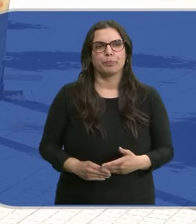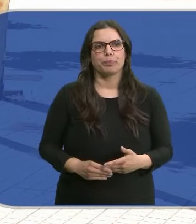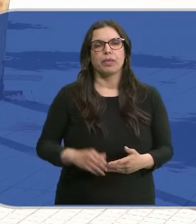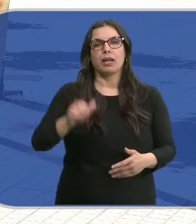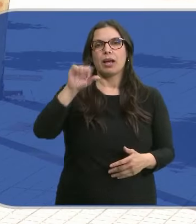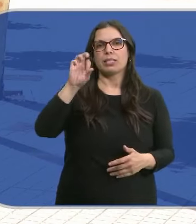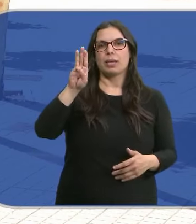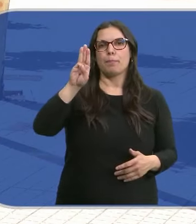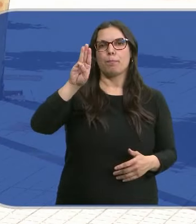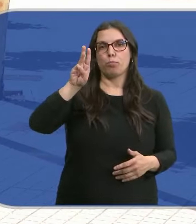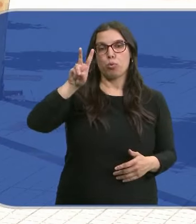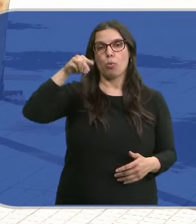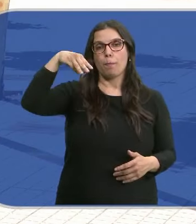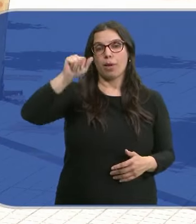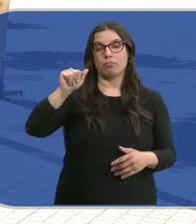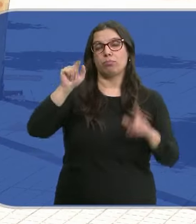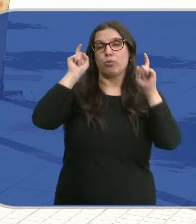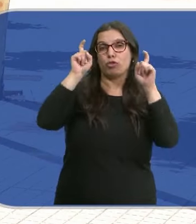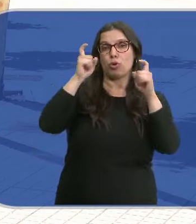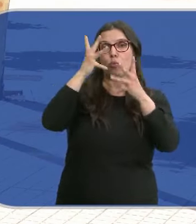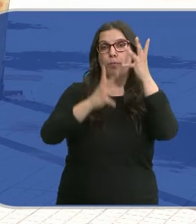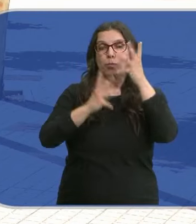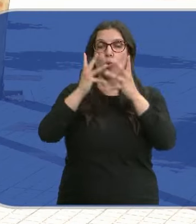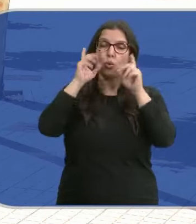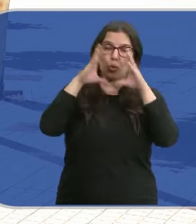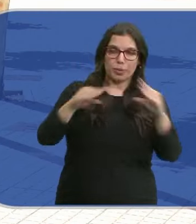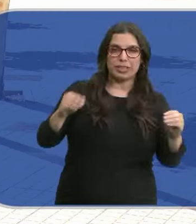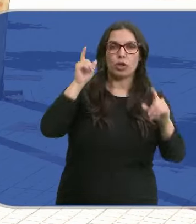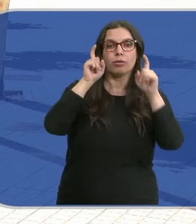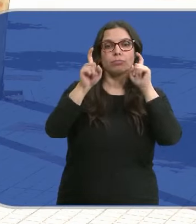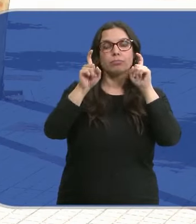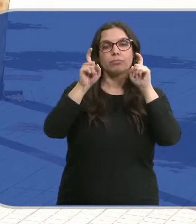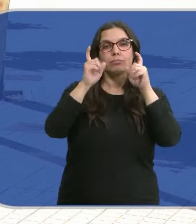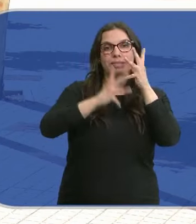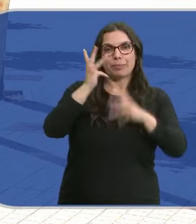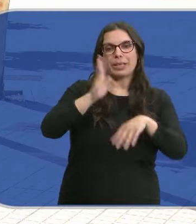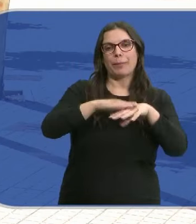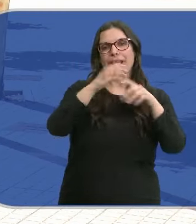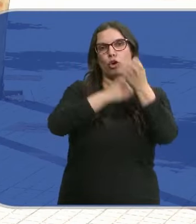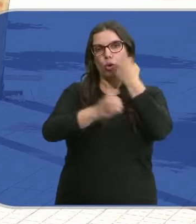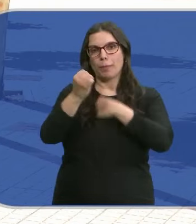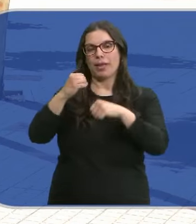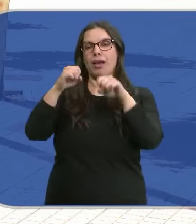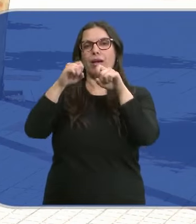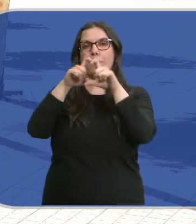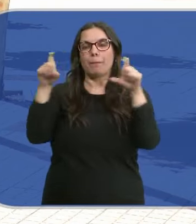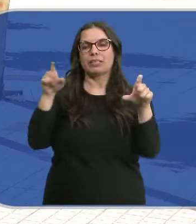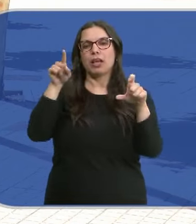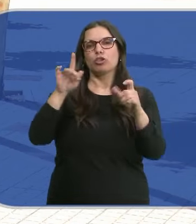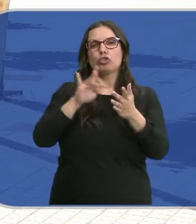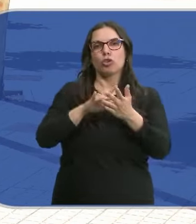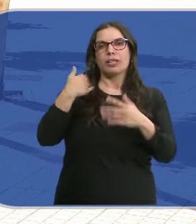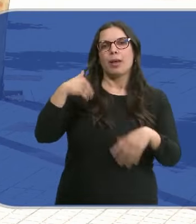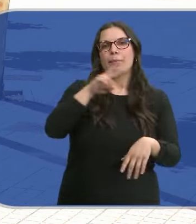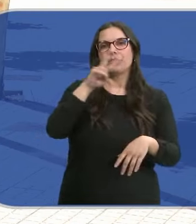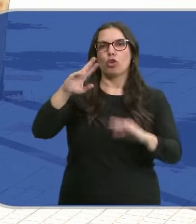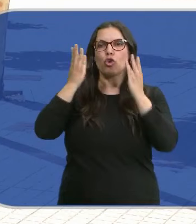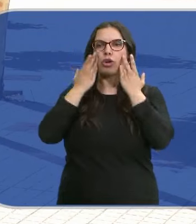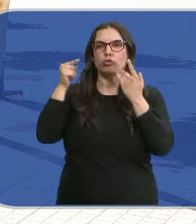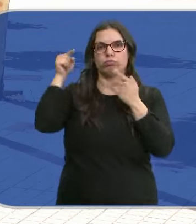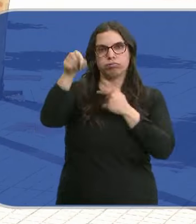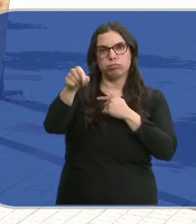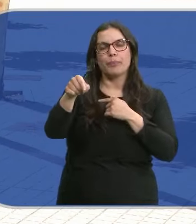ASEPUMA, la Asociación de Profesores Universitarios de Matemáticas para la Economía y la Empresa, celebra su 22º encuentro en el campus Duques de